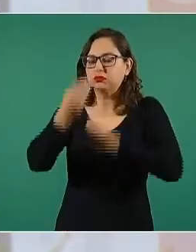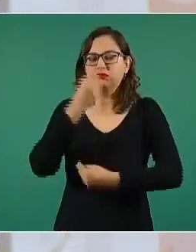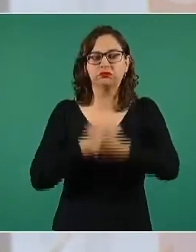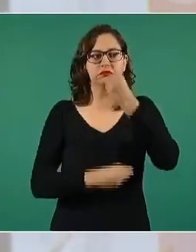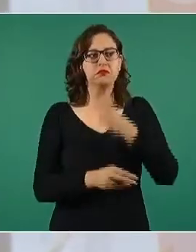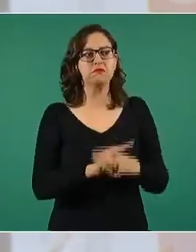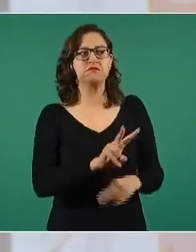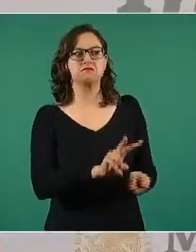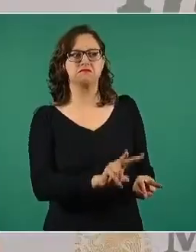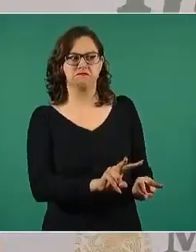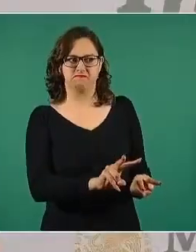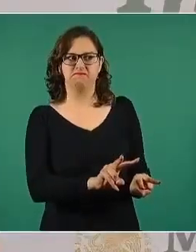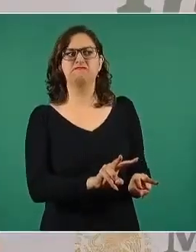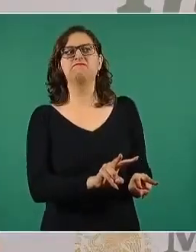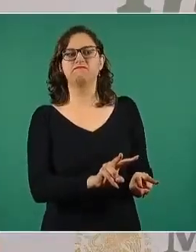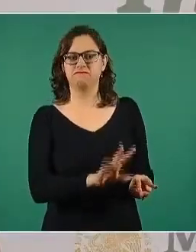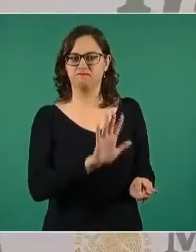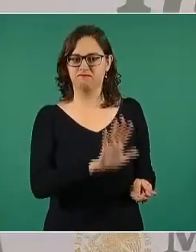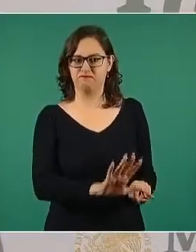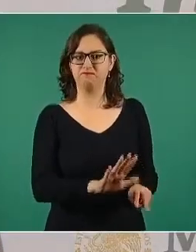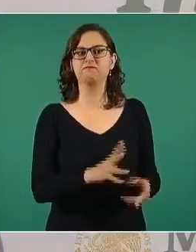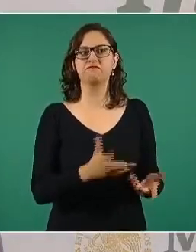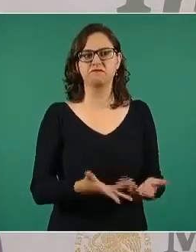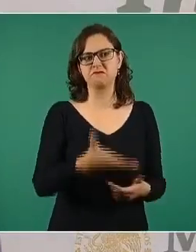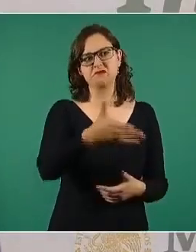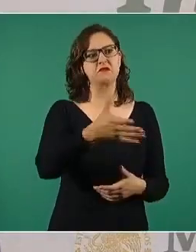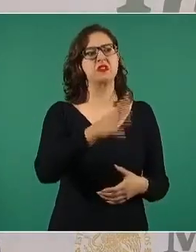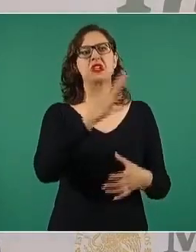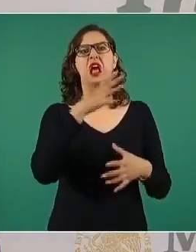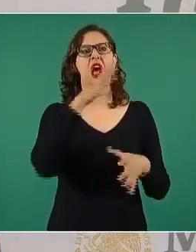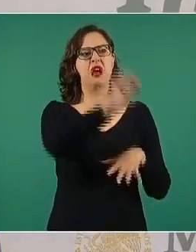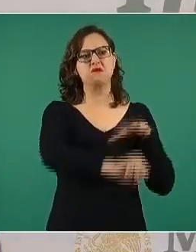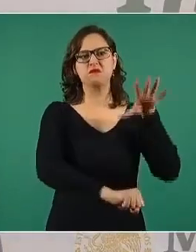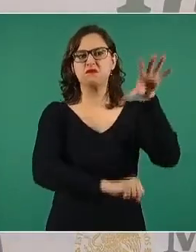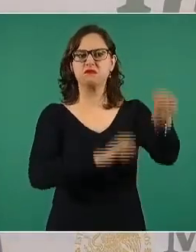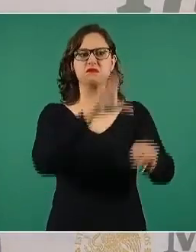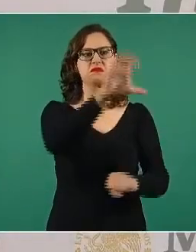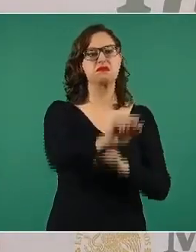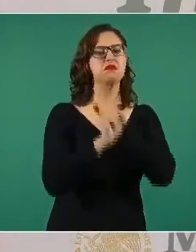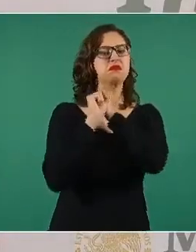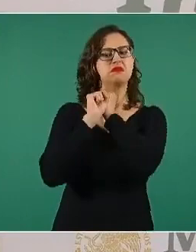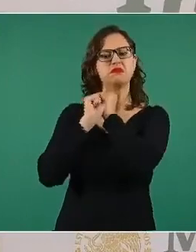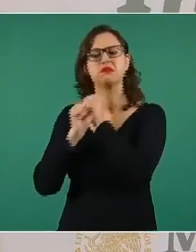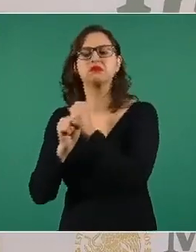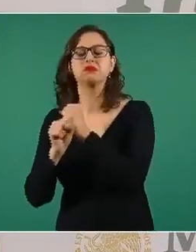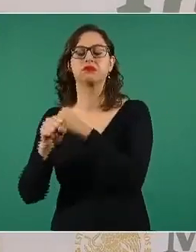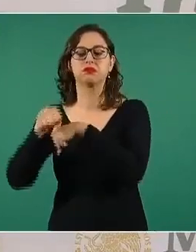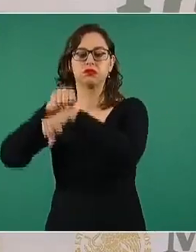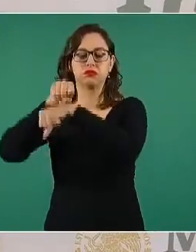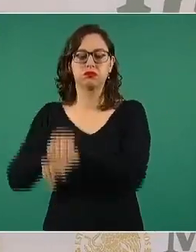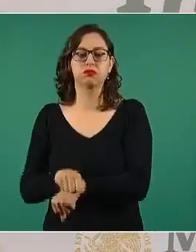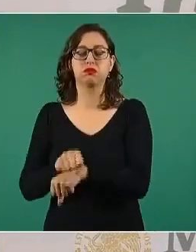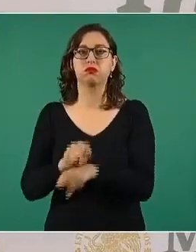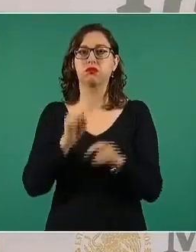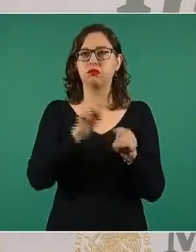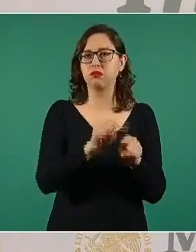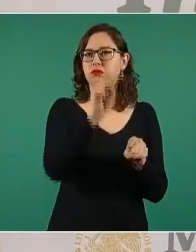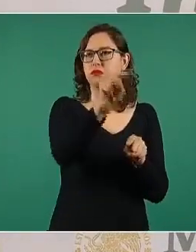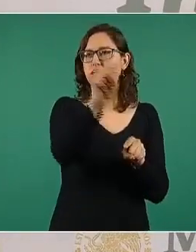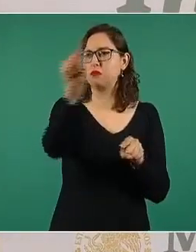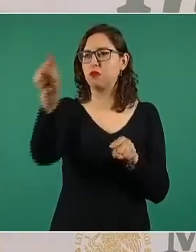empezó a convertirlos en esclavos. En Tepeaca, Tecamachalco,